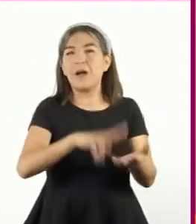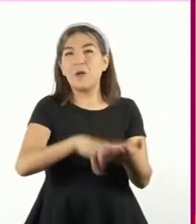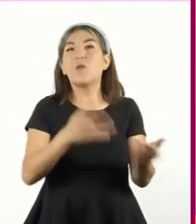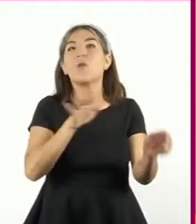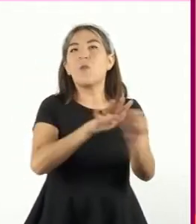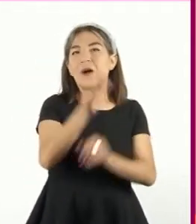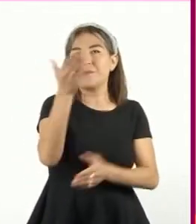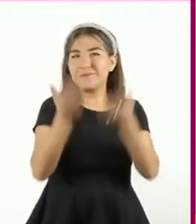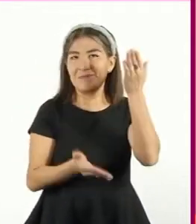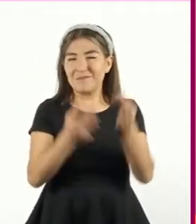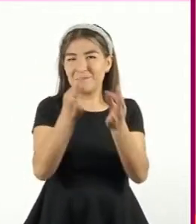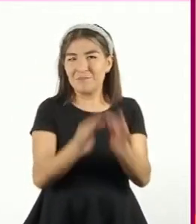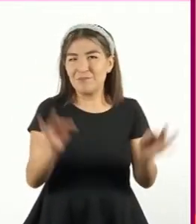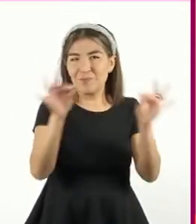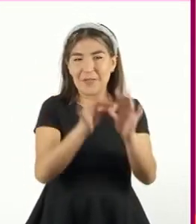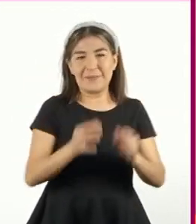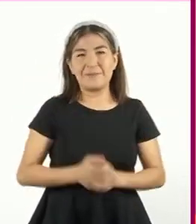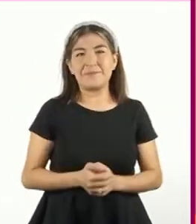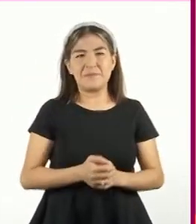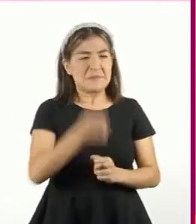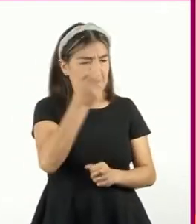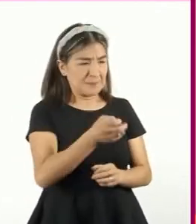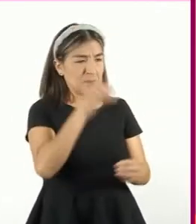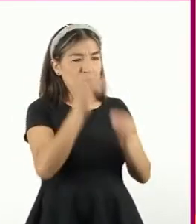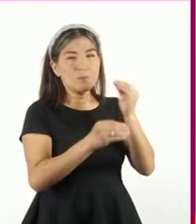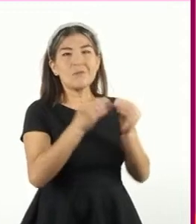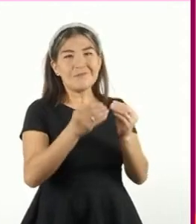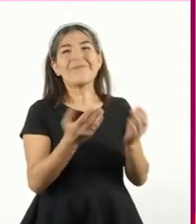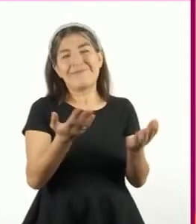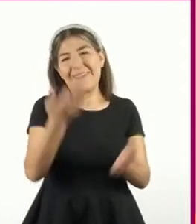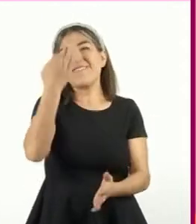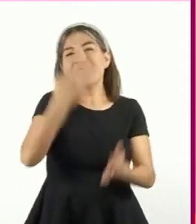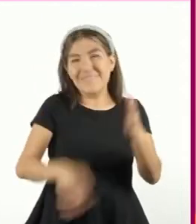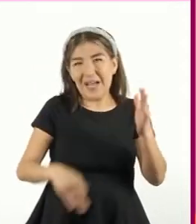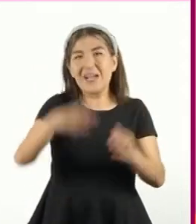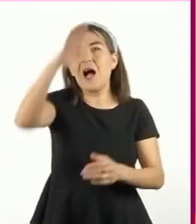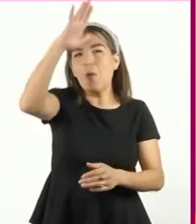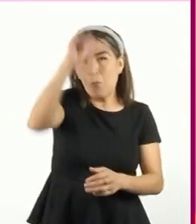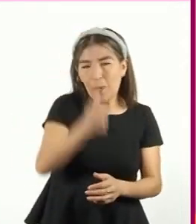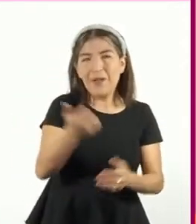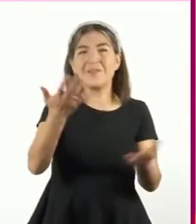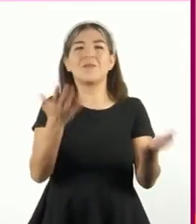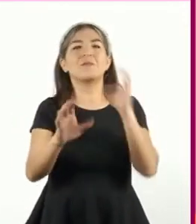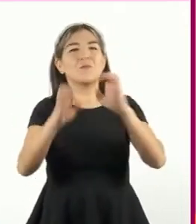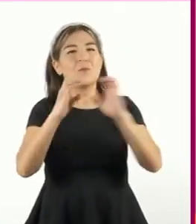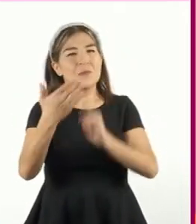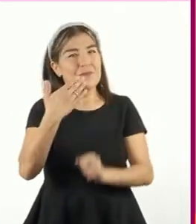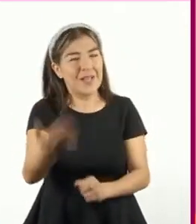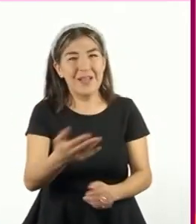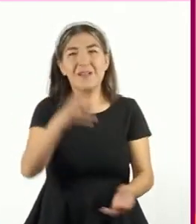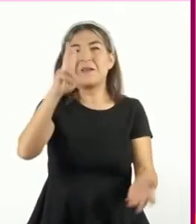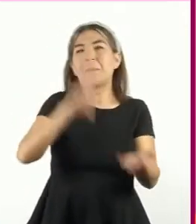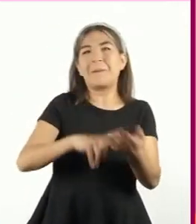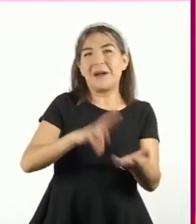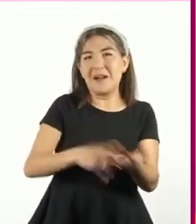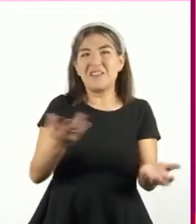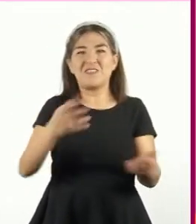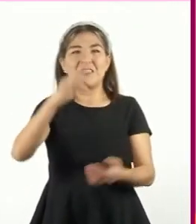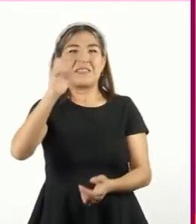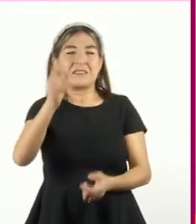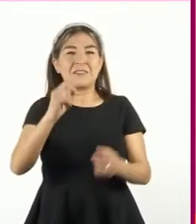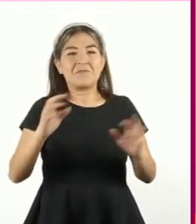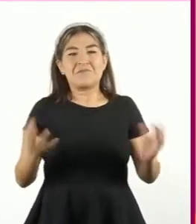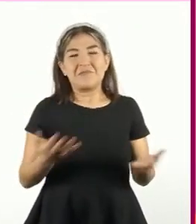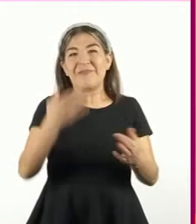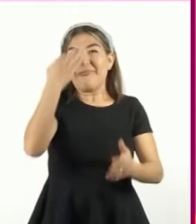Entonces, los conflictos se originan por malentendidos o desacuerdos, creencias, valores, prejuicios, falta